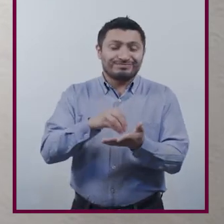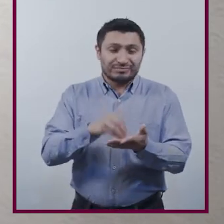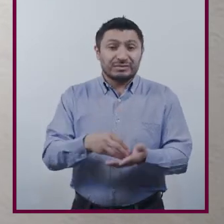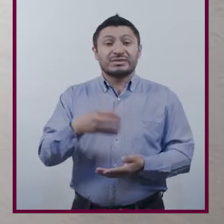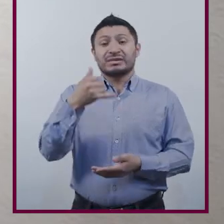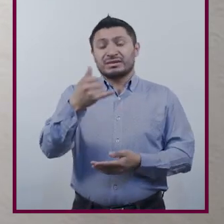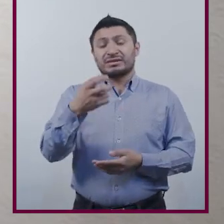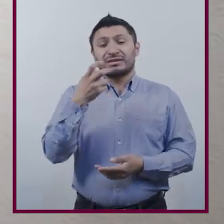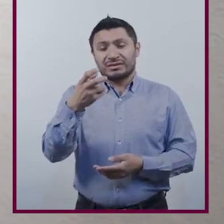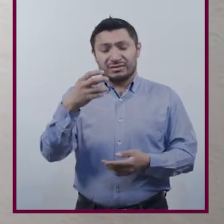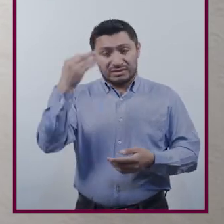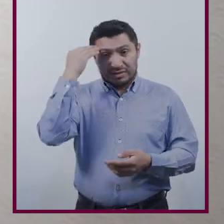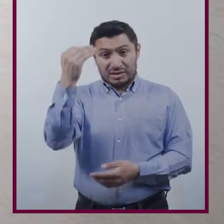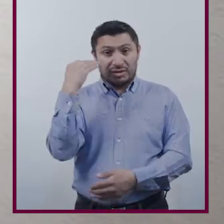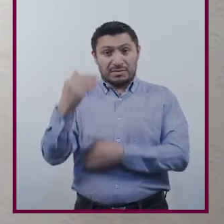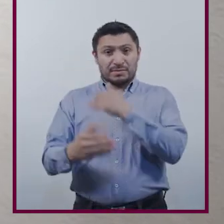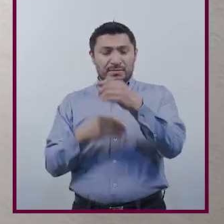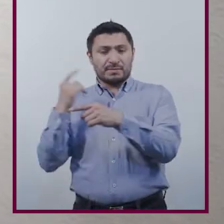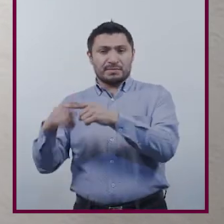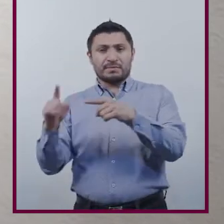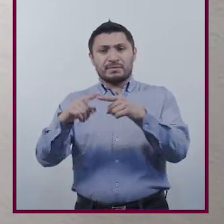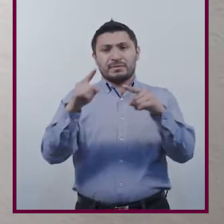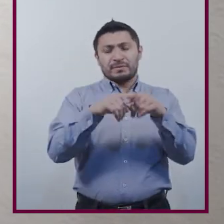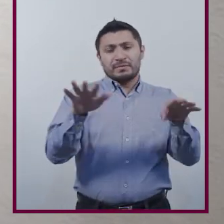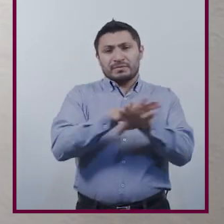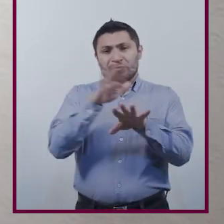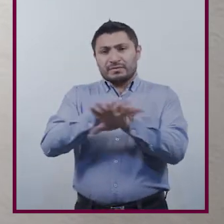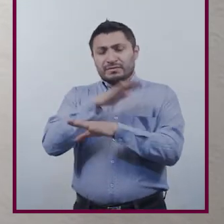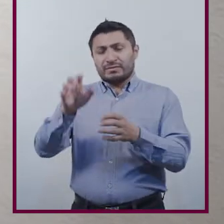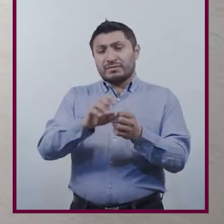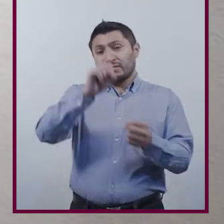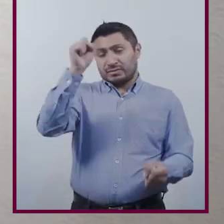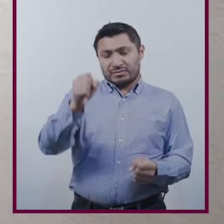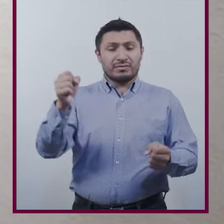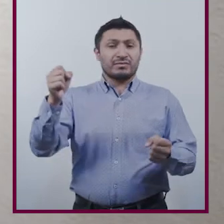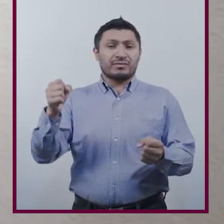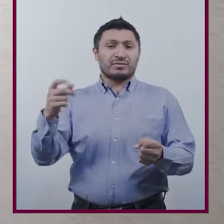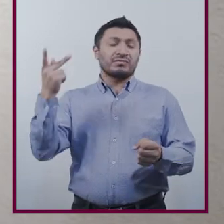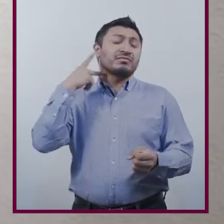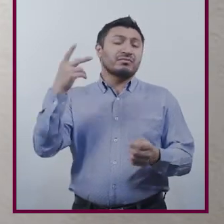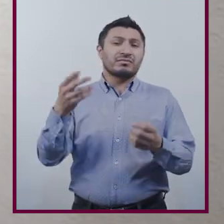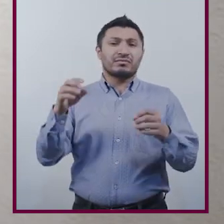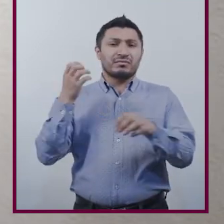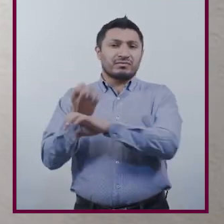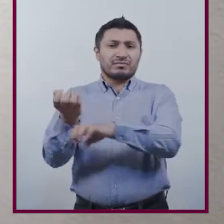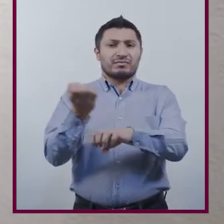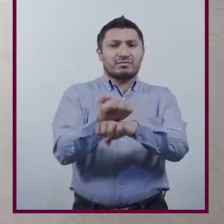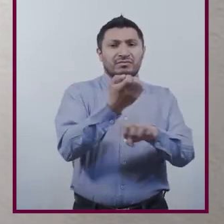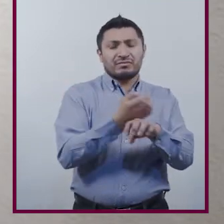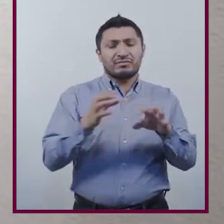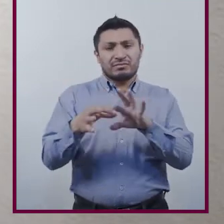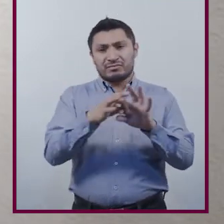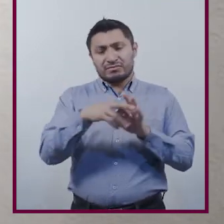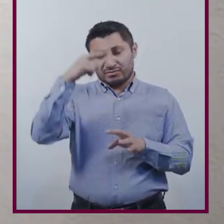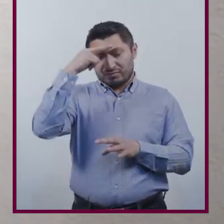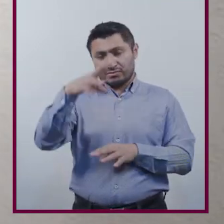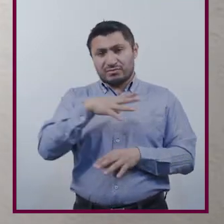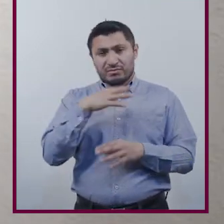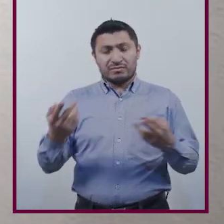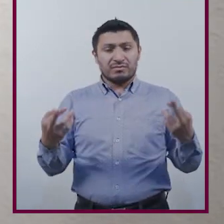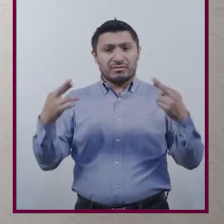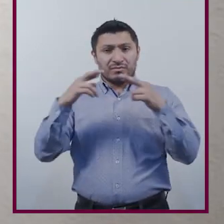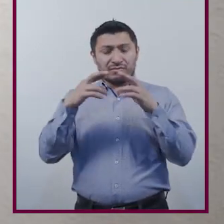resaltar que, a través del tiempo, diversas modificaciones de la Constitución Política de Estados Unidos Mexicanos han tenido que ver con la